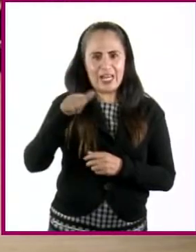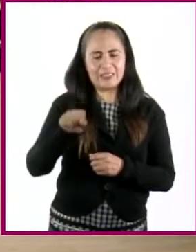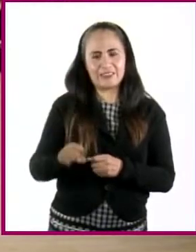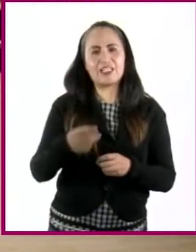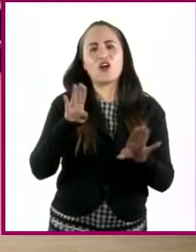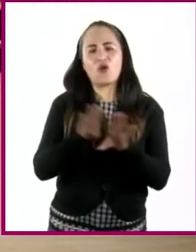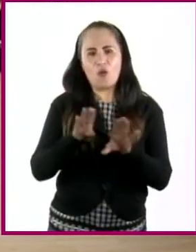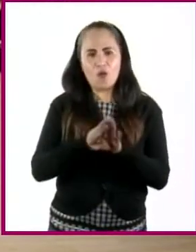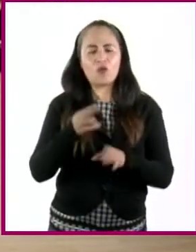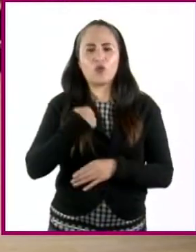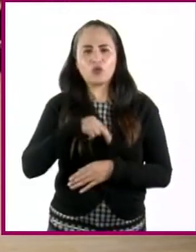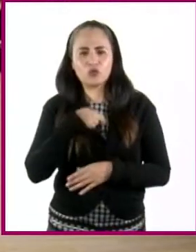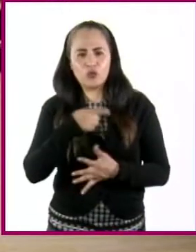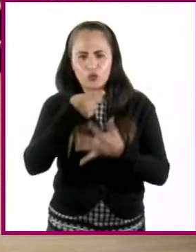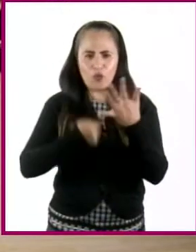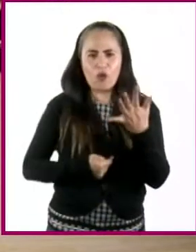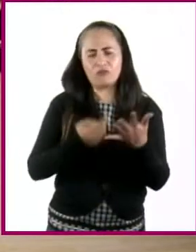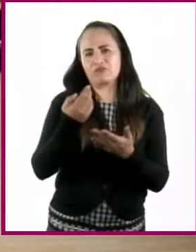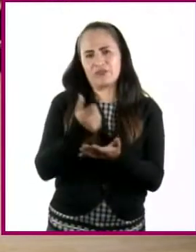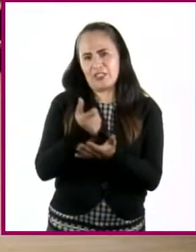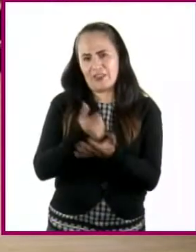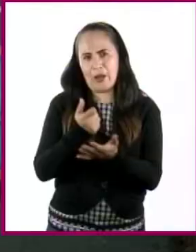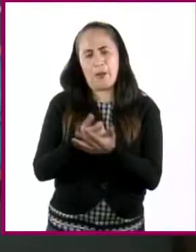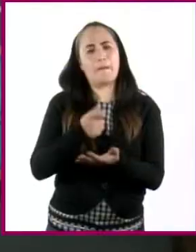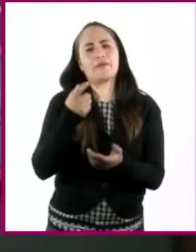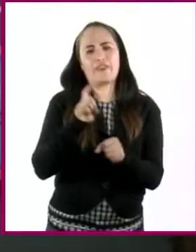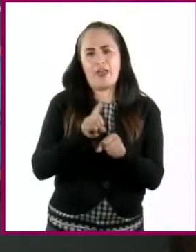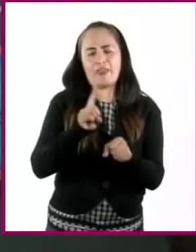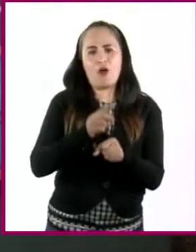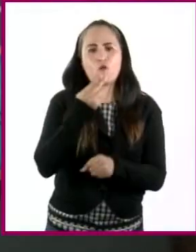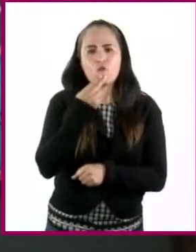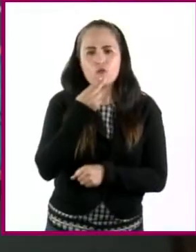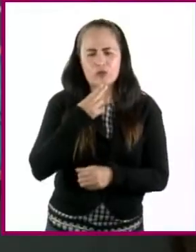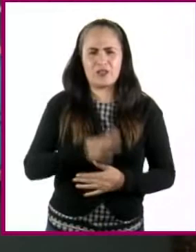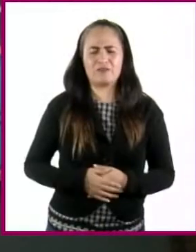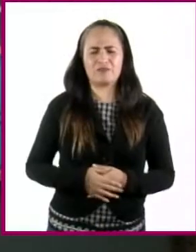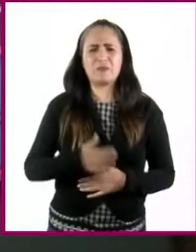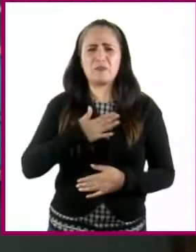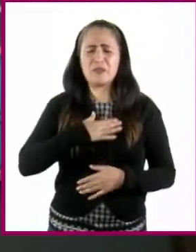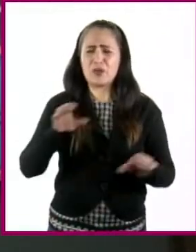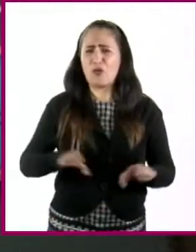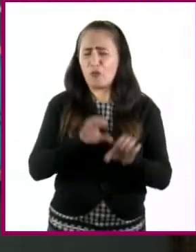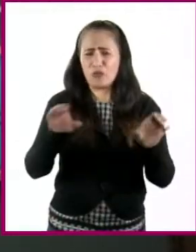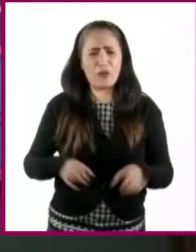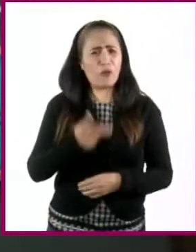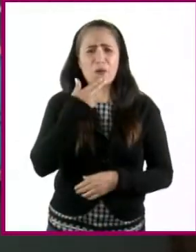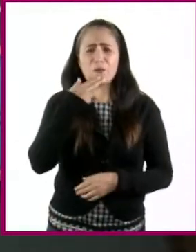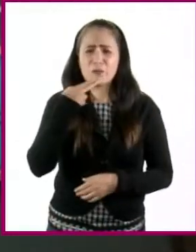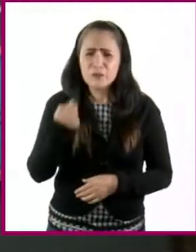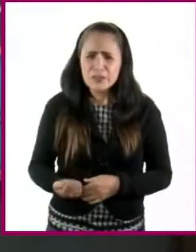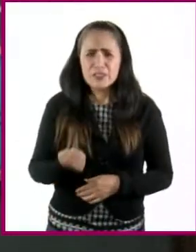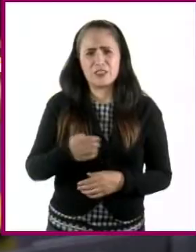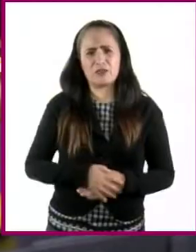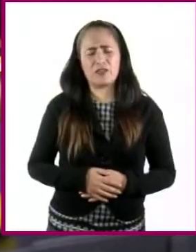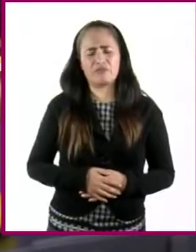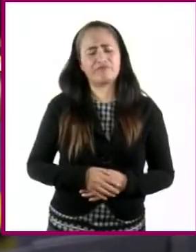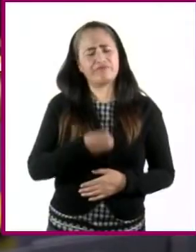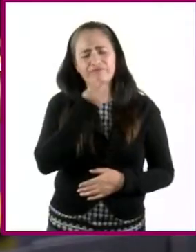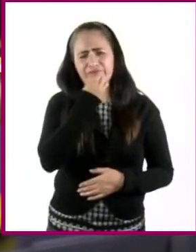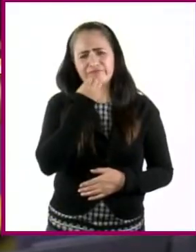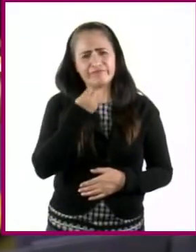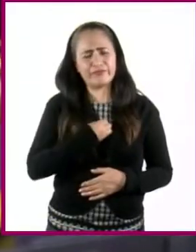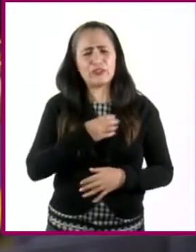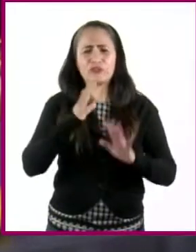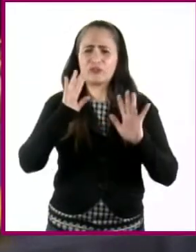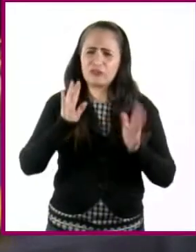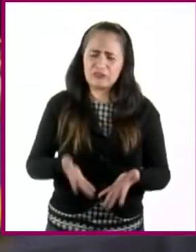que usamos día con día. Pero Ernesto, eso ya lo dije, creo que ahora es mi computadora la que no agarra. Yo creo que ya nos llegó la hora, Ernesto. ¿La